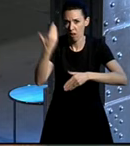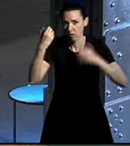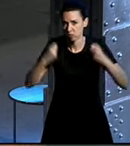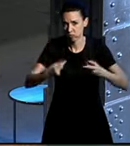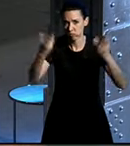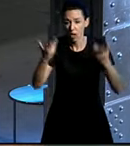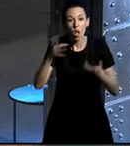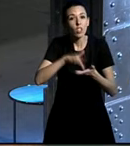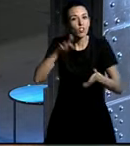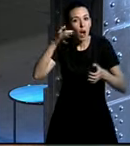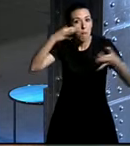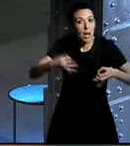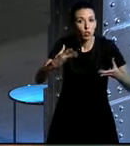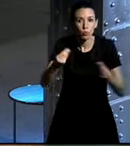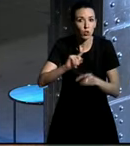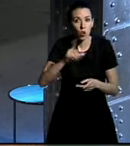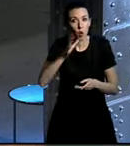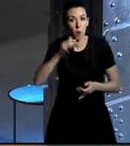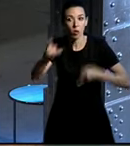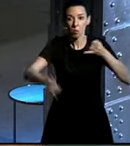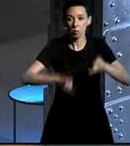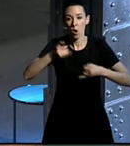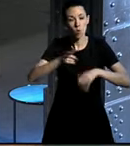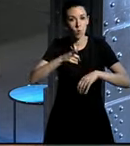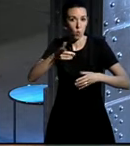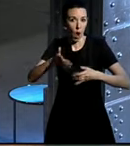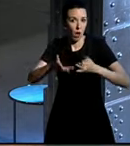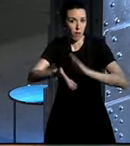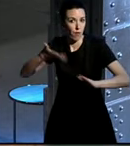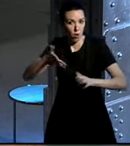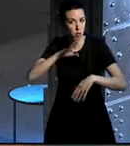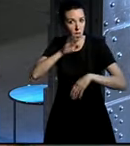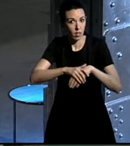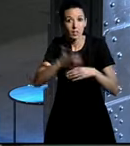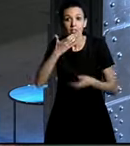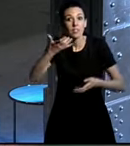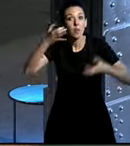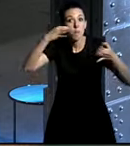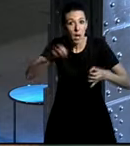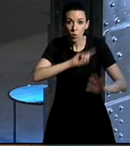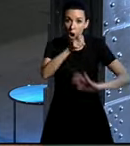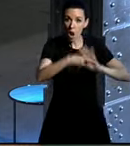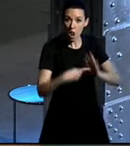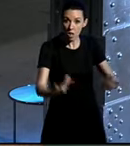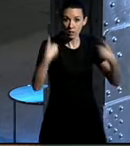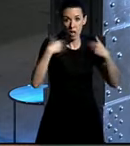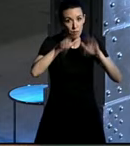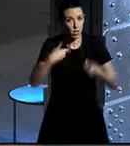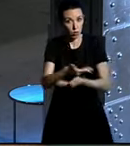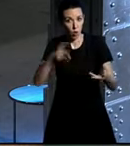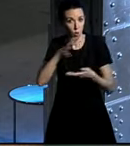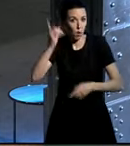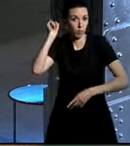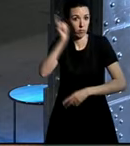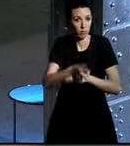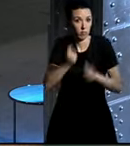Entonces, no es tan peligroso porque tú estás imponiendo tu velocidad. Y en cualquier caso, si es peligroso, lo que tendrá que hacer el legislador, y lo que tendremos que hacer todos, que al final somos los que damos el